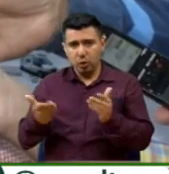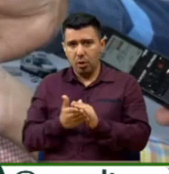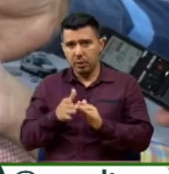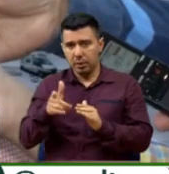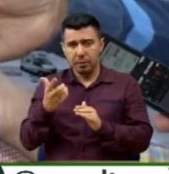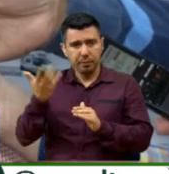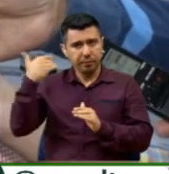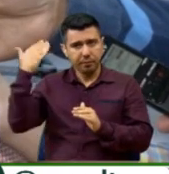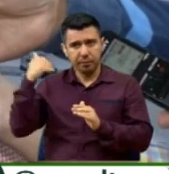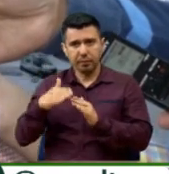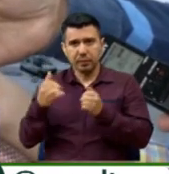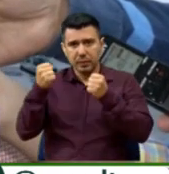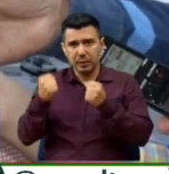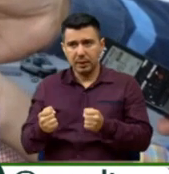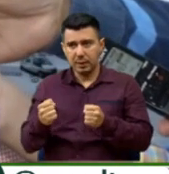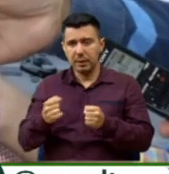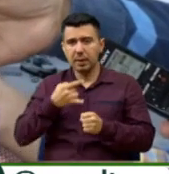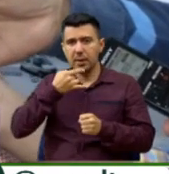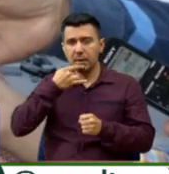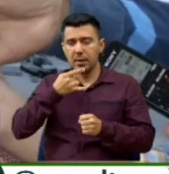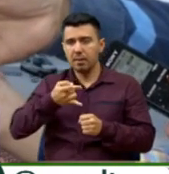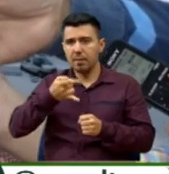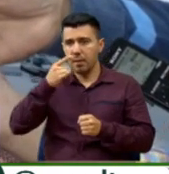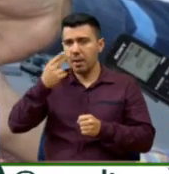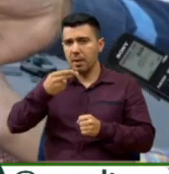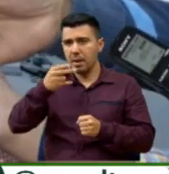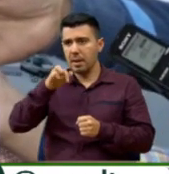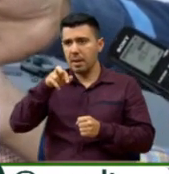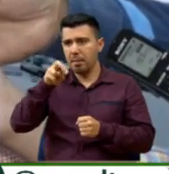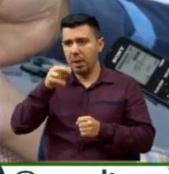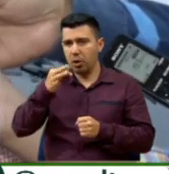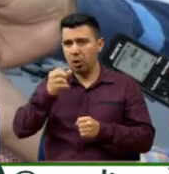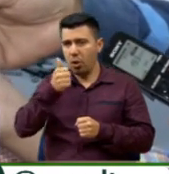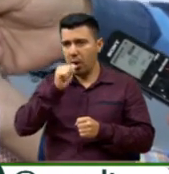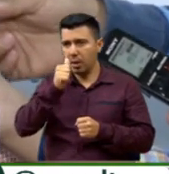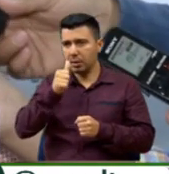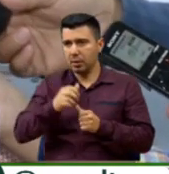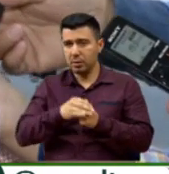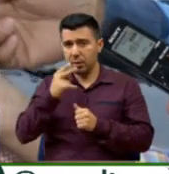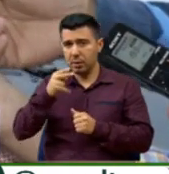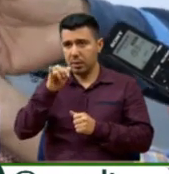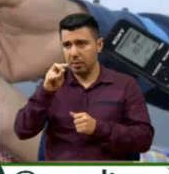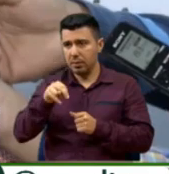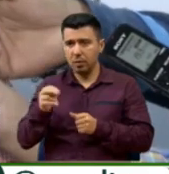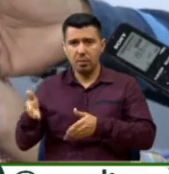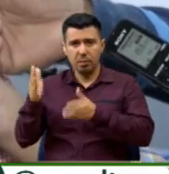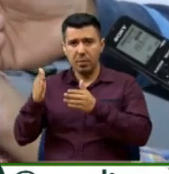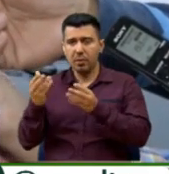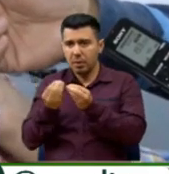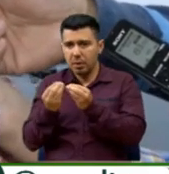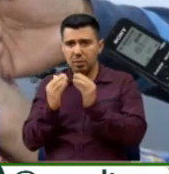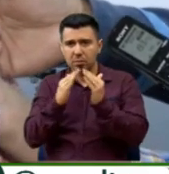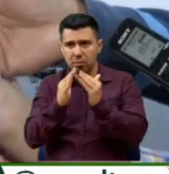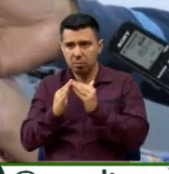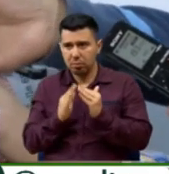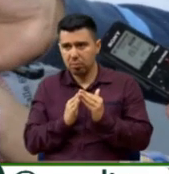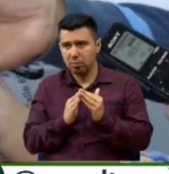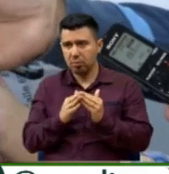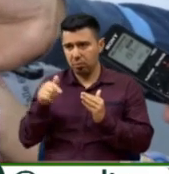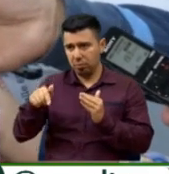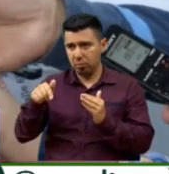la anterior sede de Eipinto. Allí se ubicarán las familias de las viviendas y los apartamentos sobre el costado